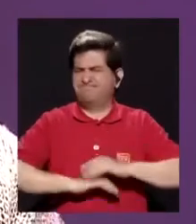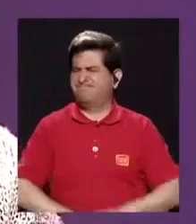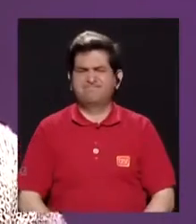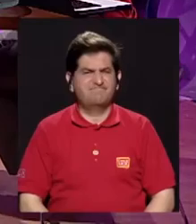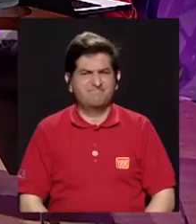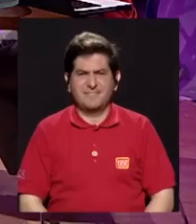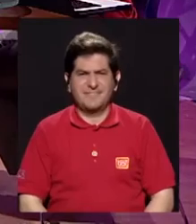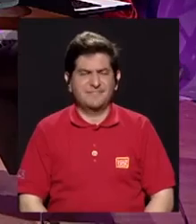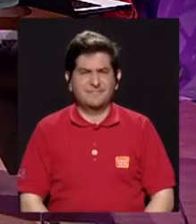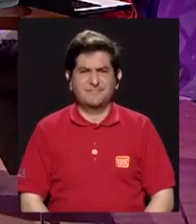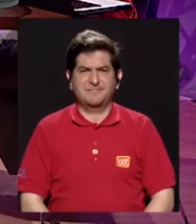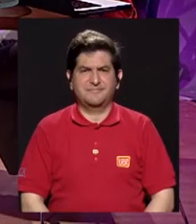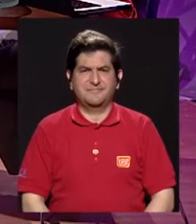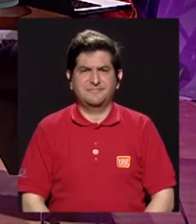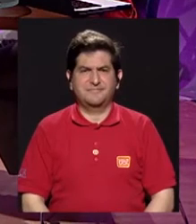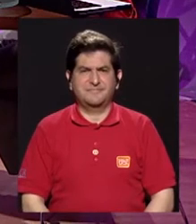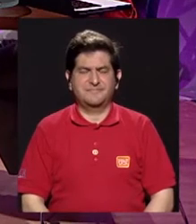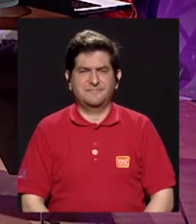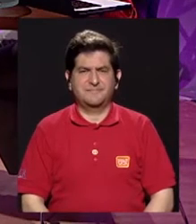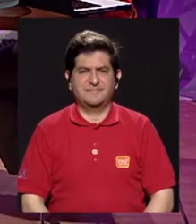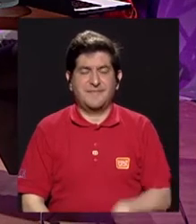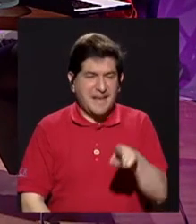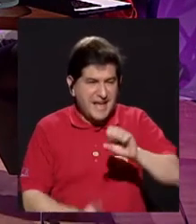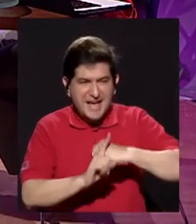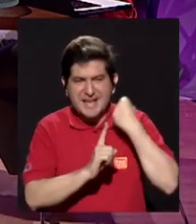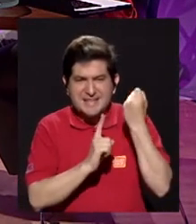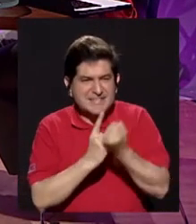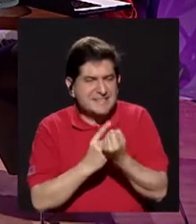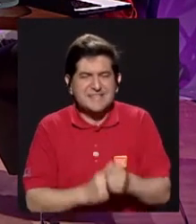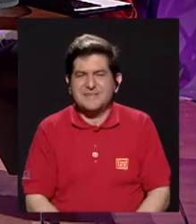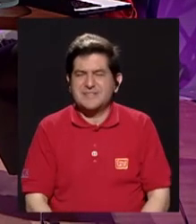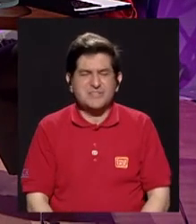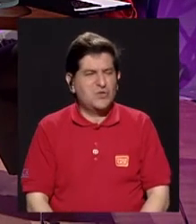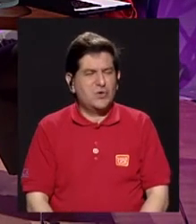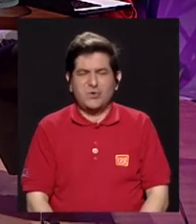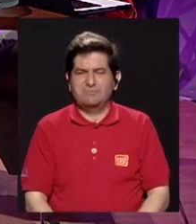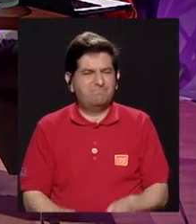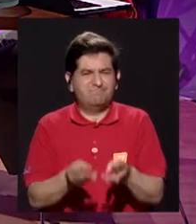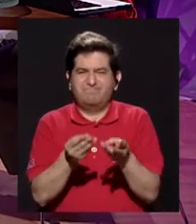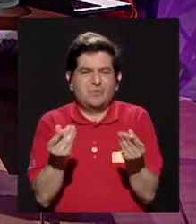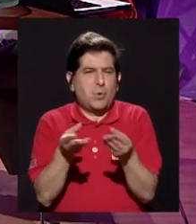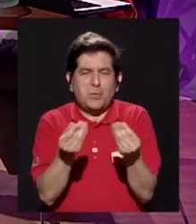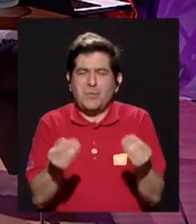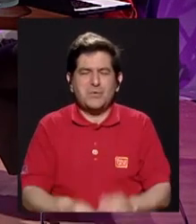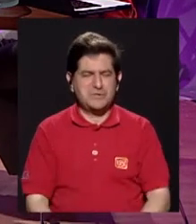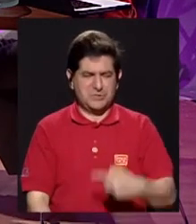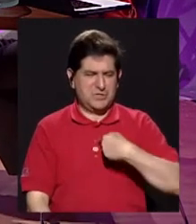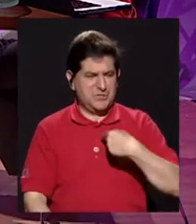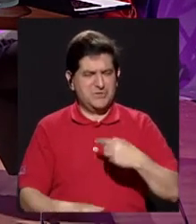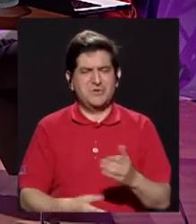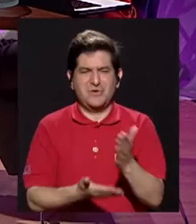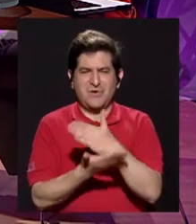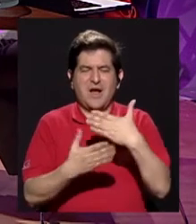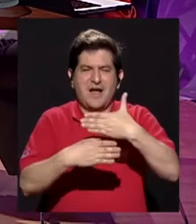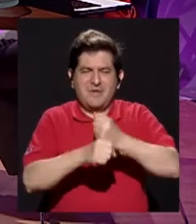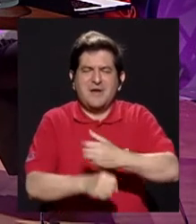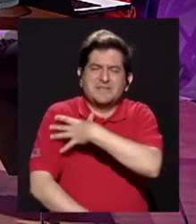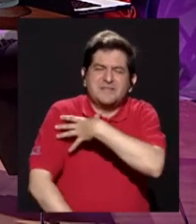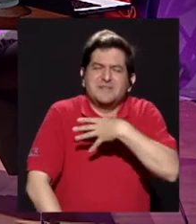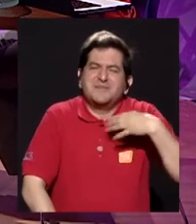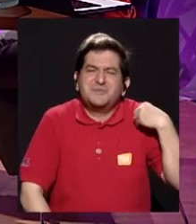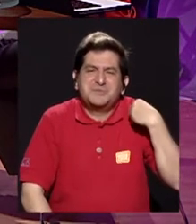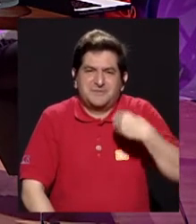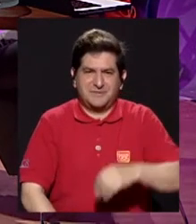eso no me generaba como una satisfacción de hacer algo que me gustara.